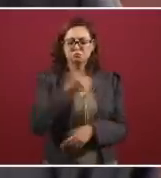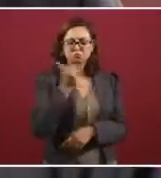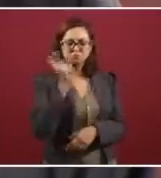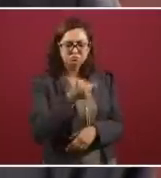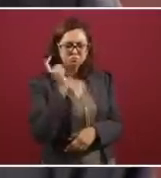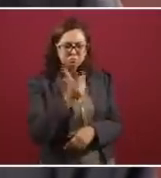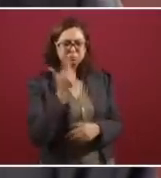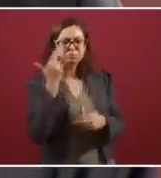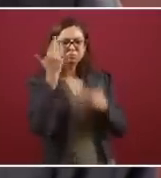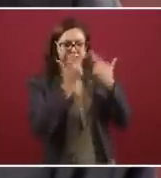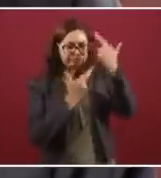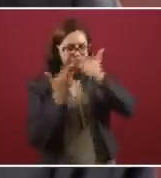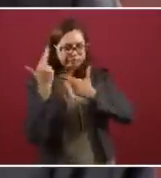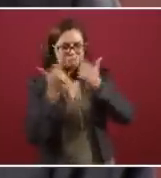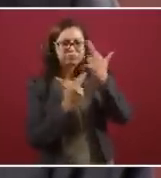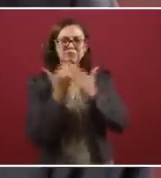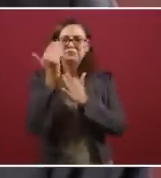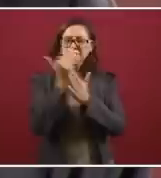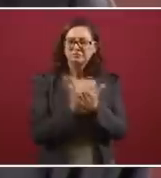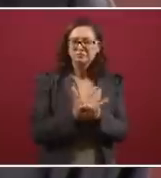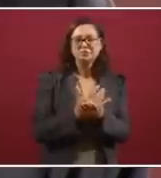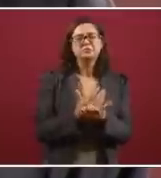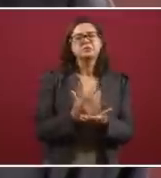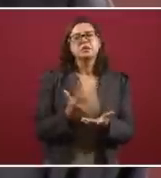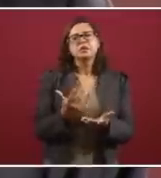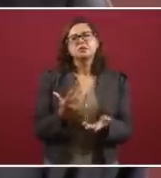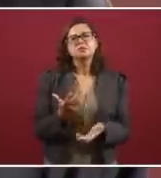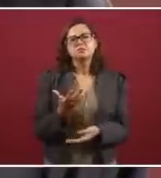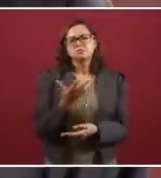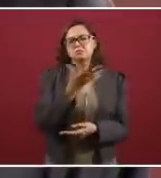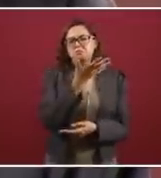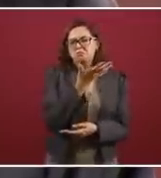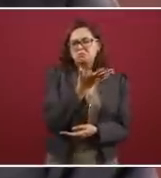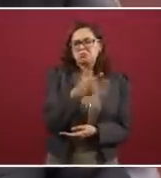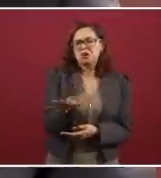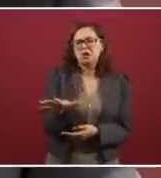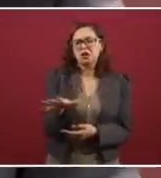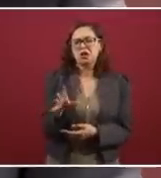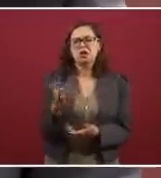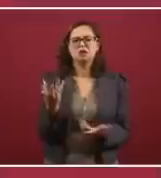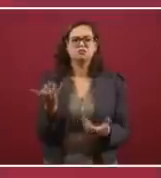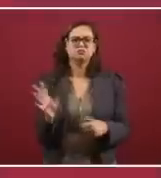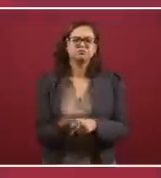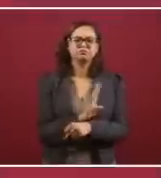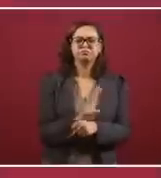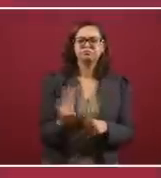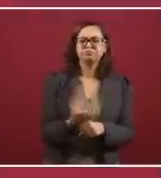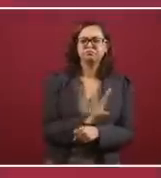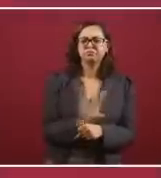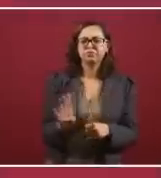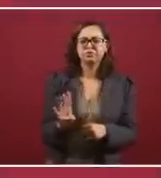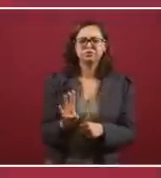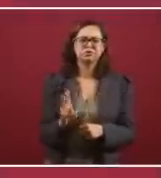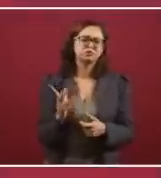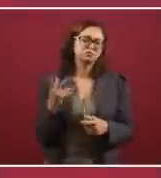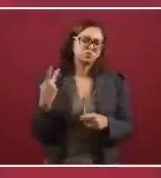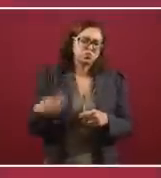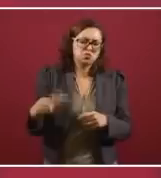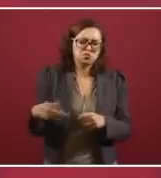se reducen. En general, se beneficia a la hacienda pública